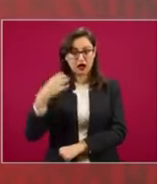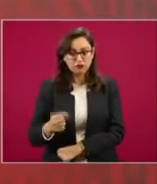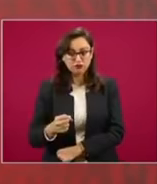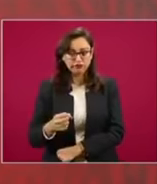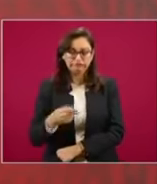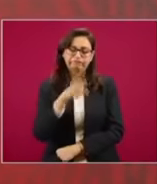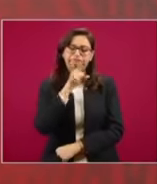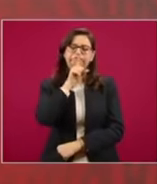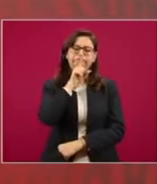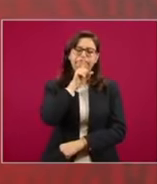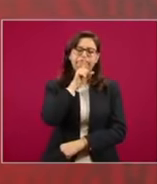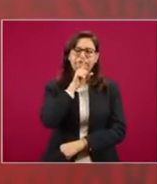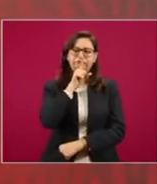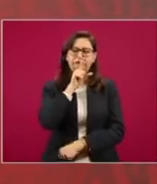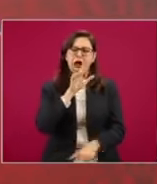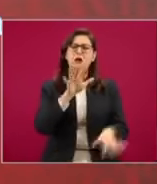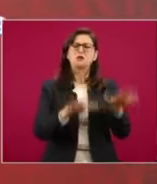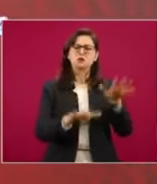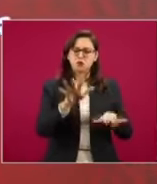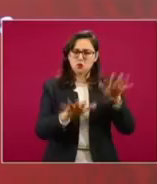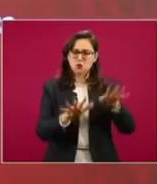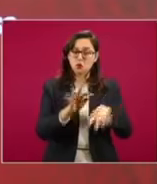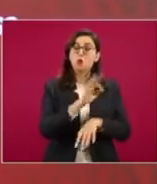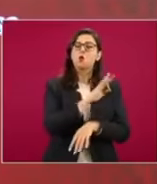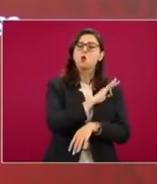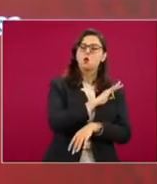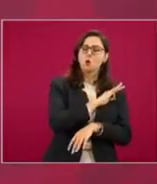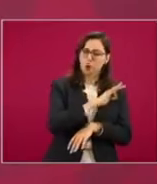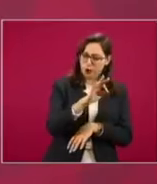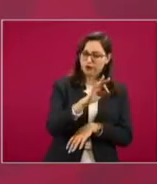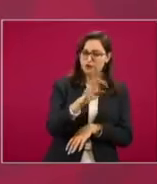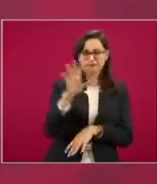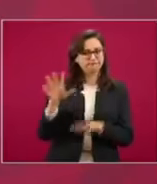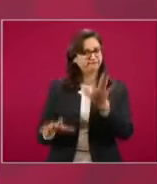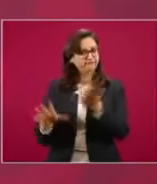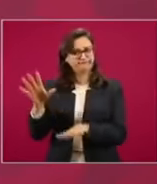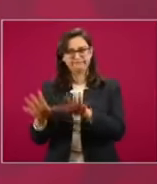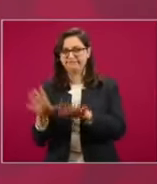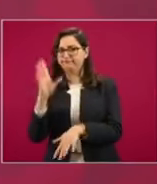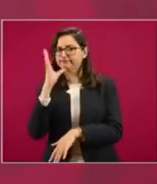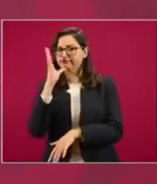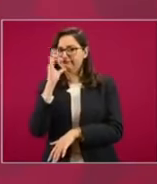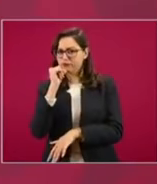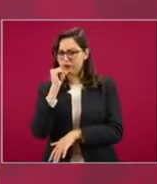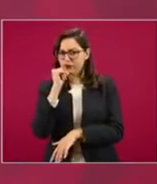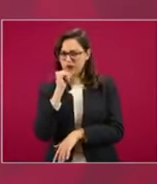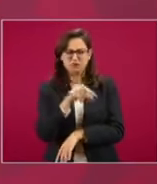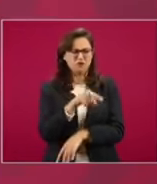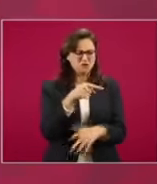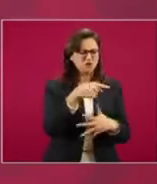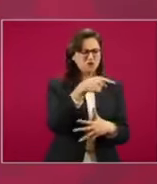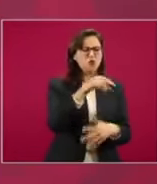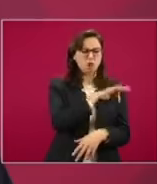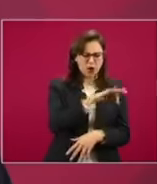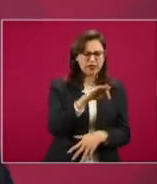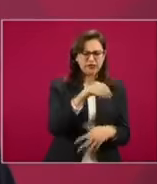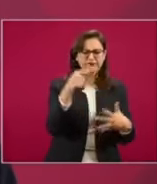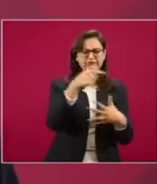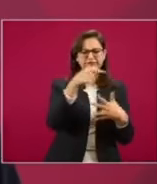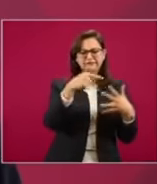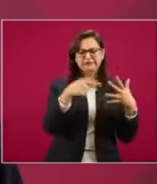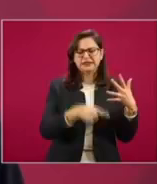condiciones se puede llevar a cabo la subcontratación en